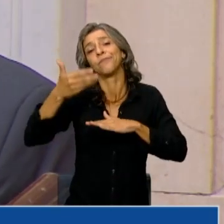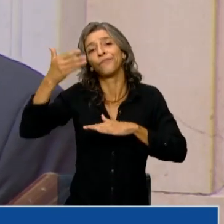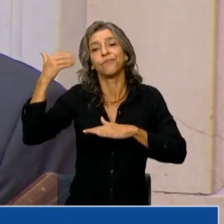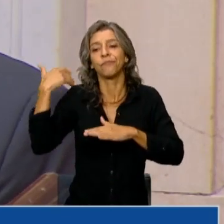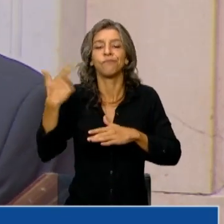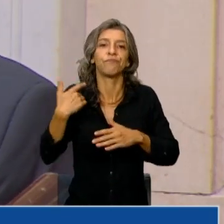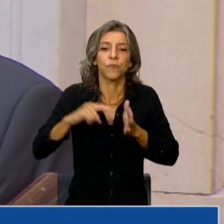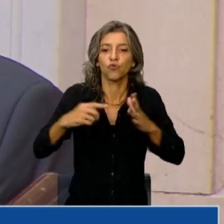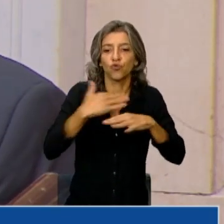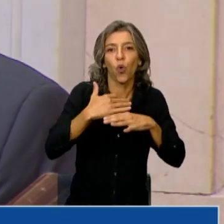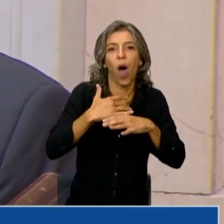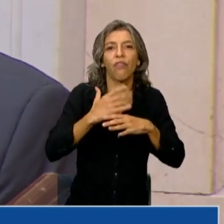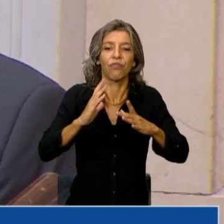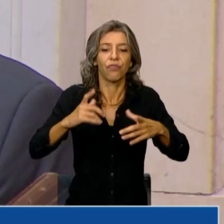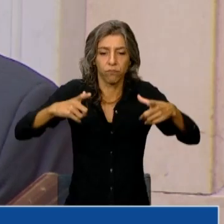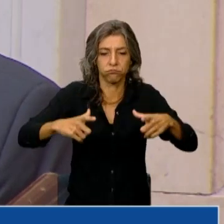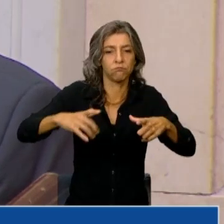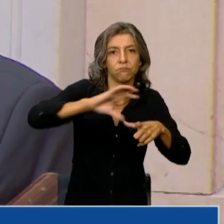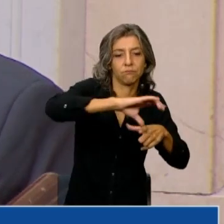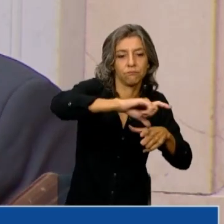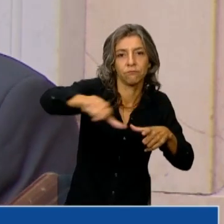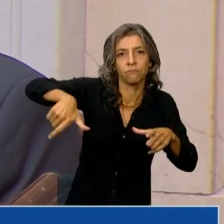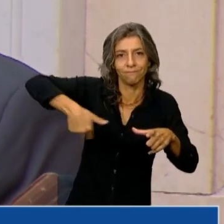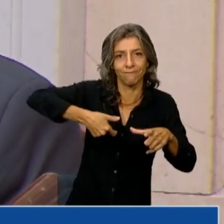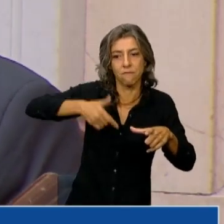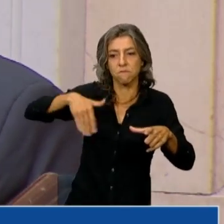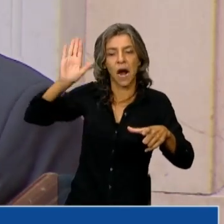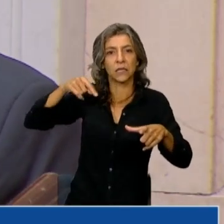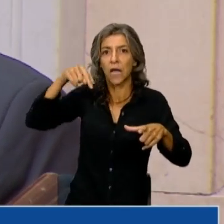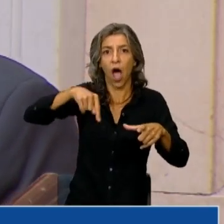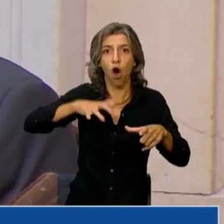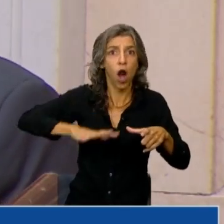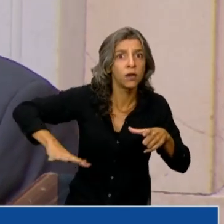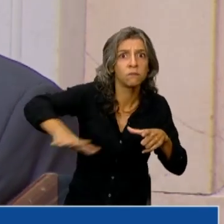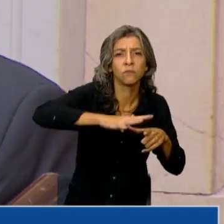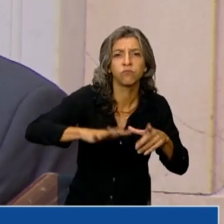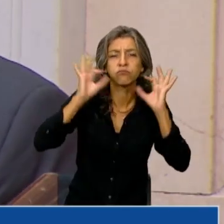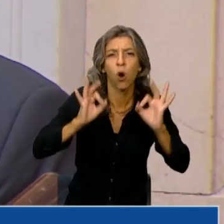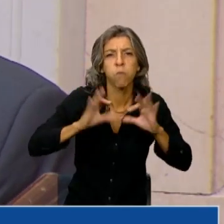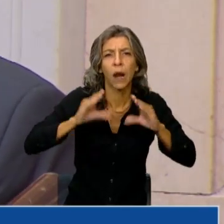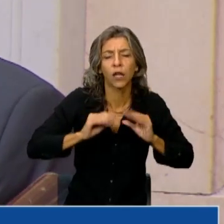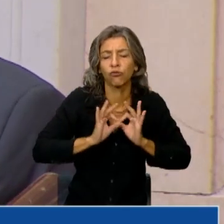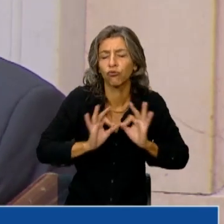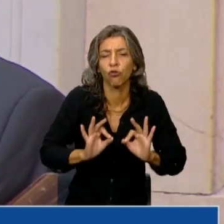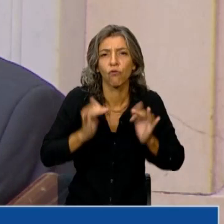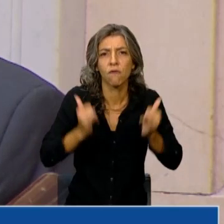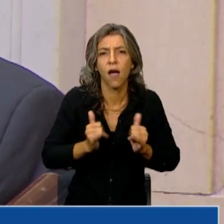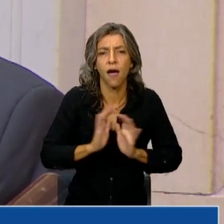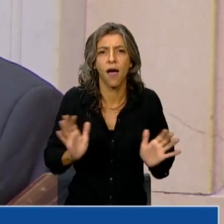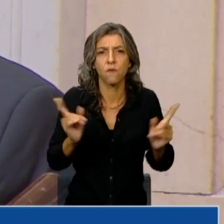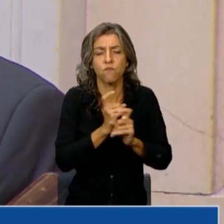periferia. Actualmente los delitos se cometen en el 100% del territorio. El segmento etario, esto abre la puerta para